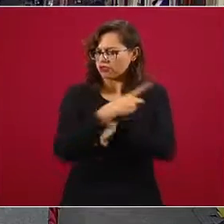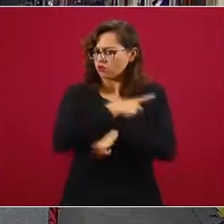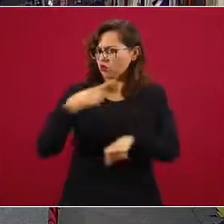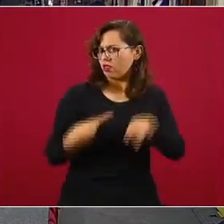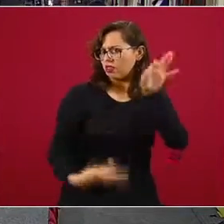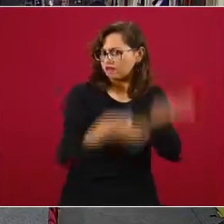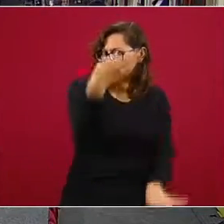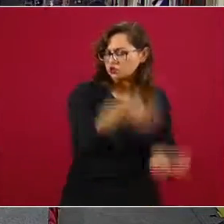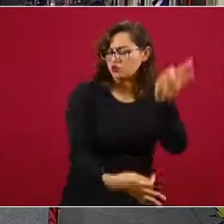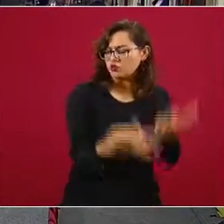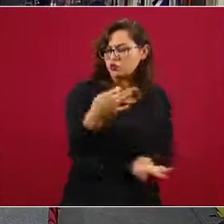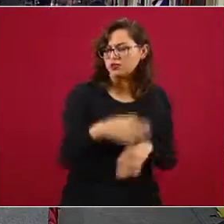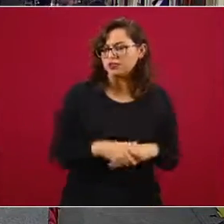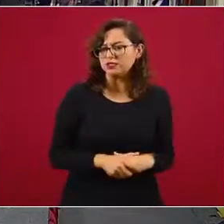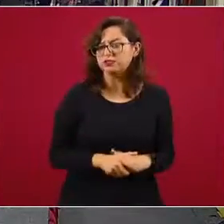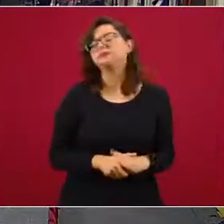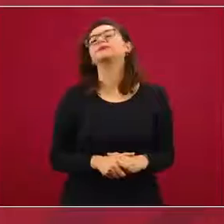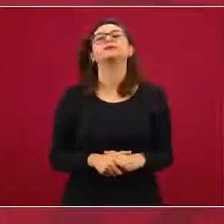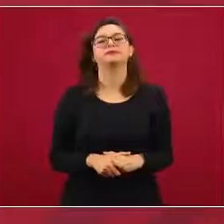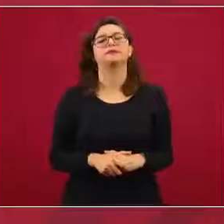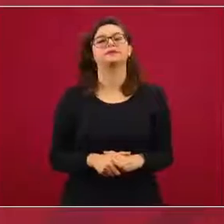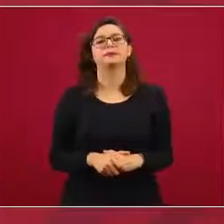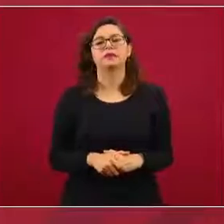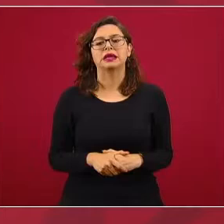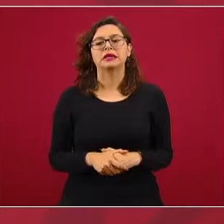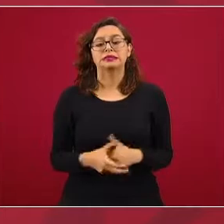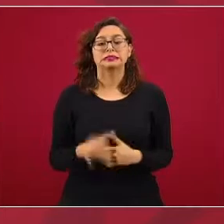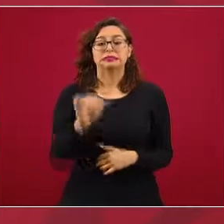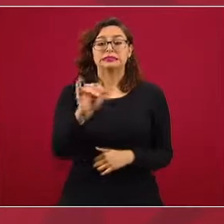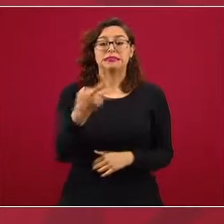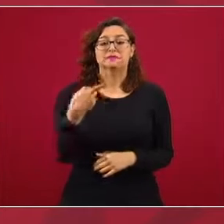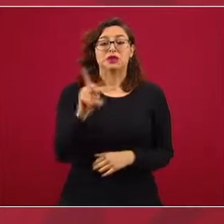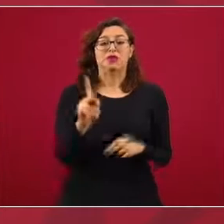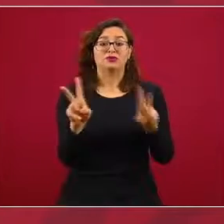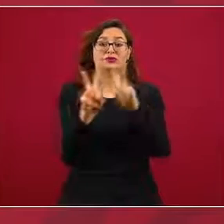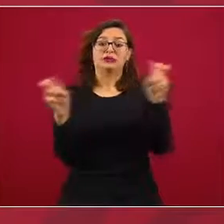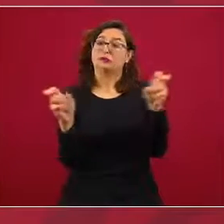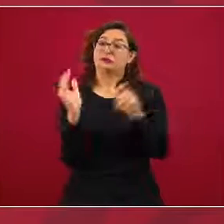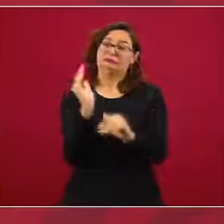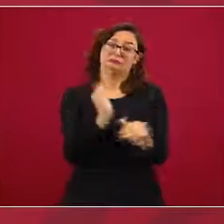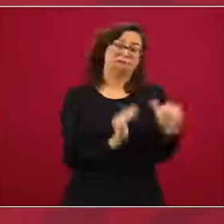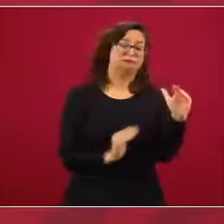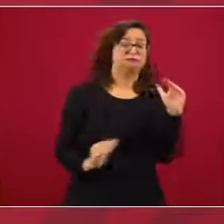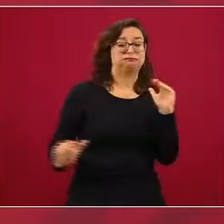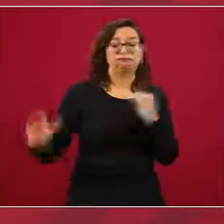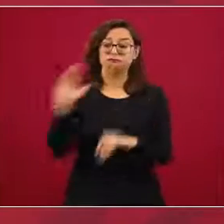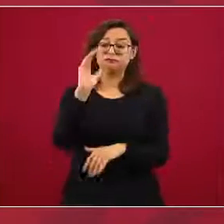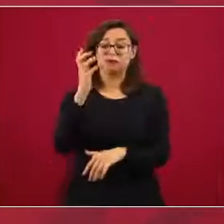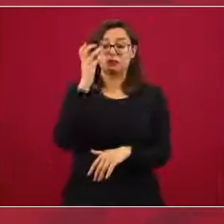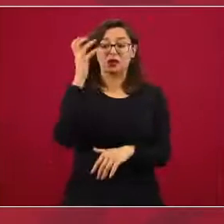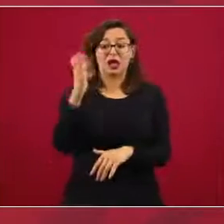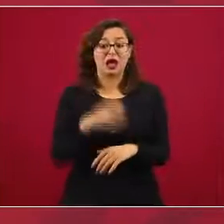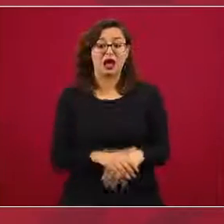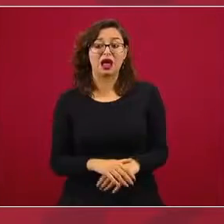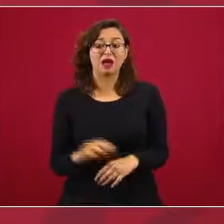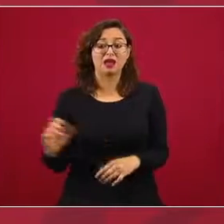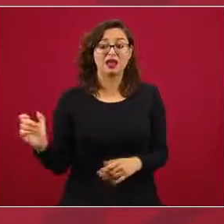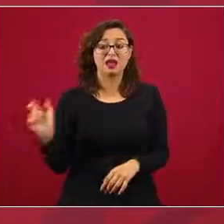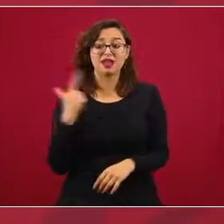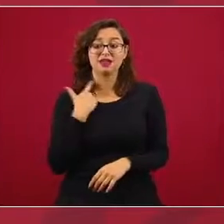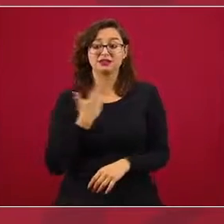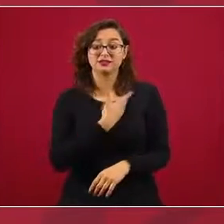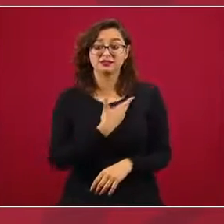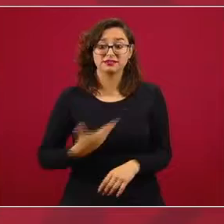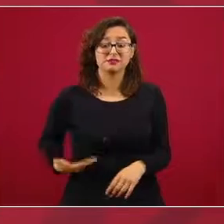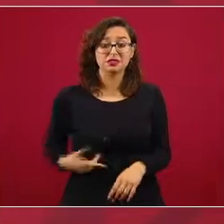de mayor envergadura. No es cualquier cosa meter a la cárcel